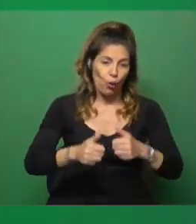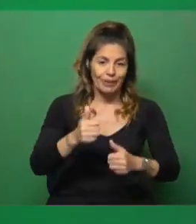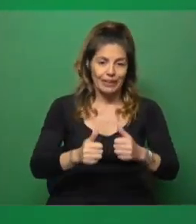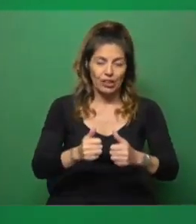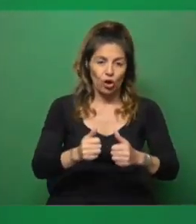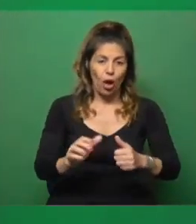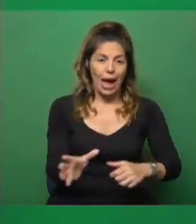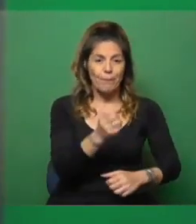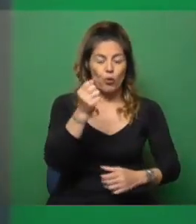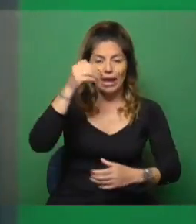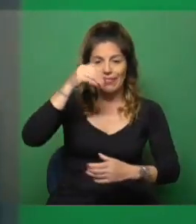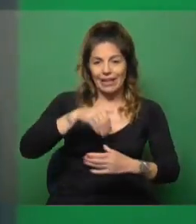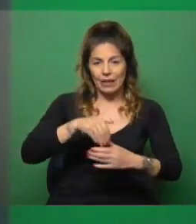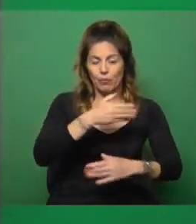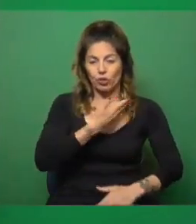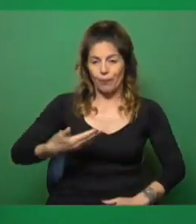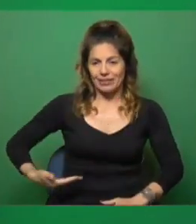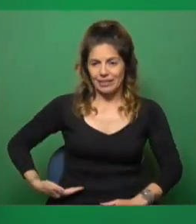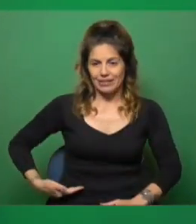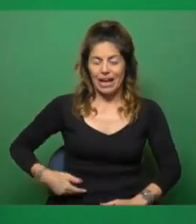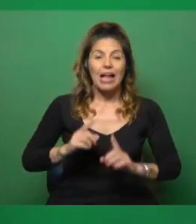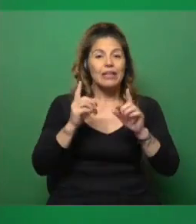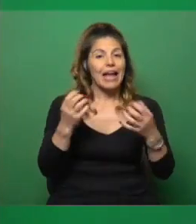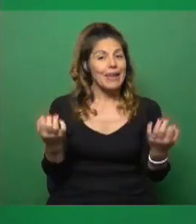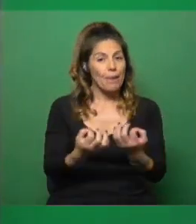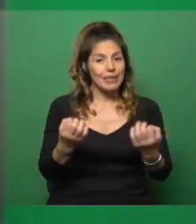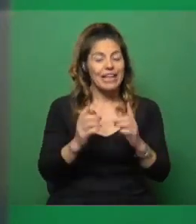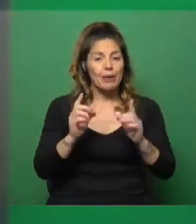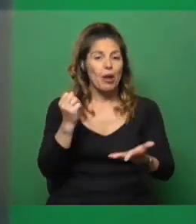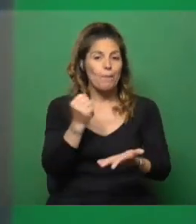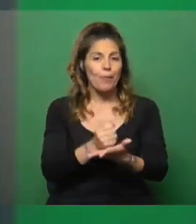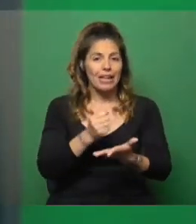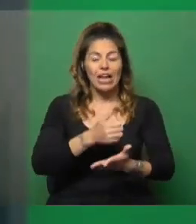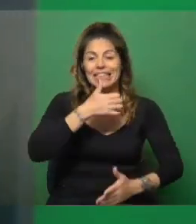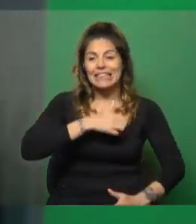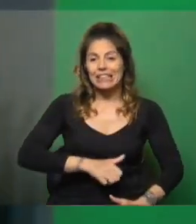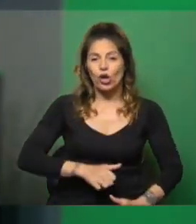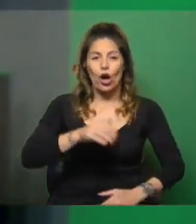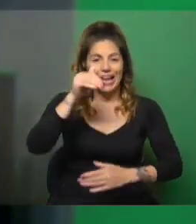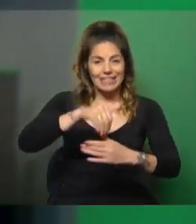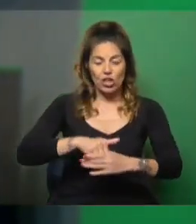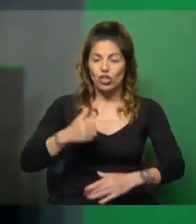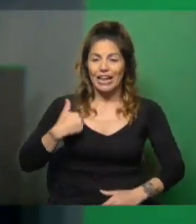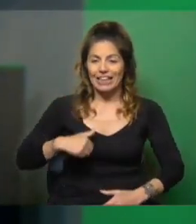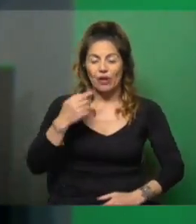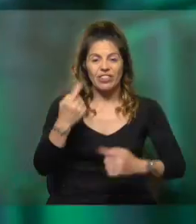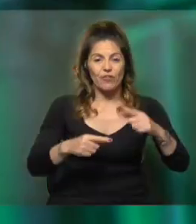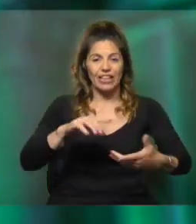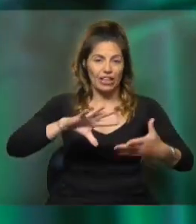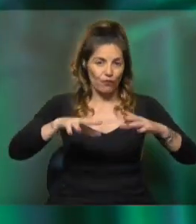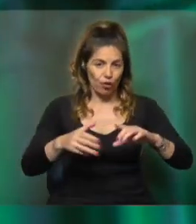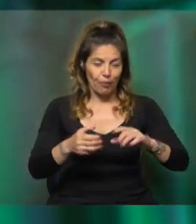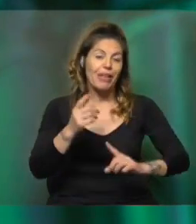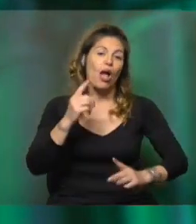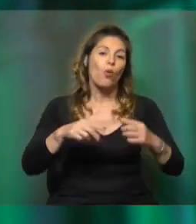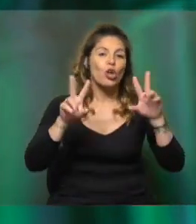presidencia tan especial y Bueno creo que también marca un hito histórico en las elecciones en la República Argentina por distintos motivos algunos apuntes